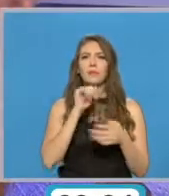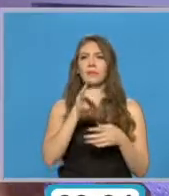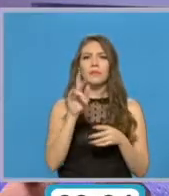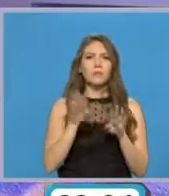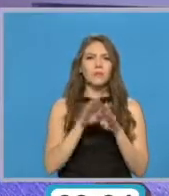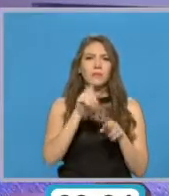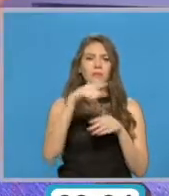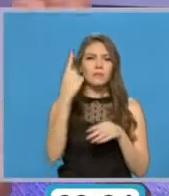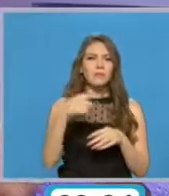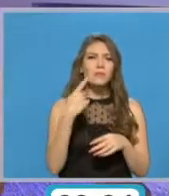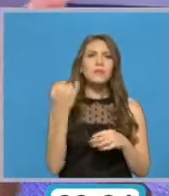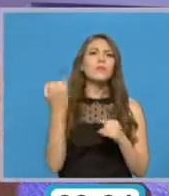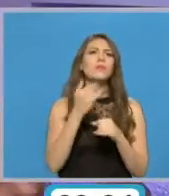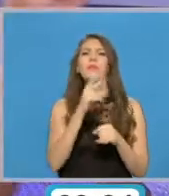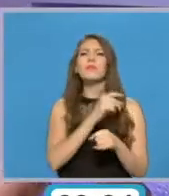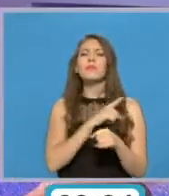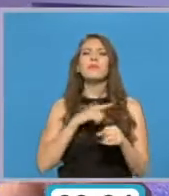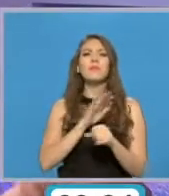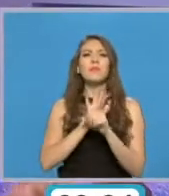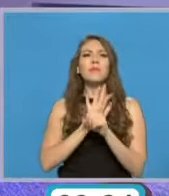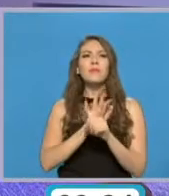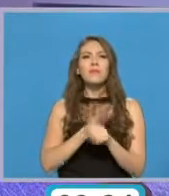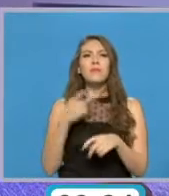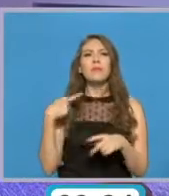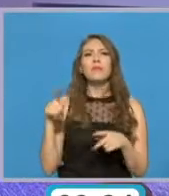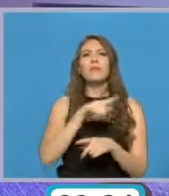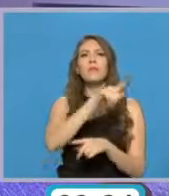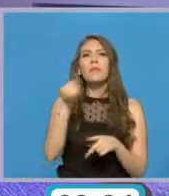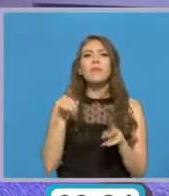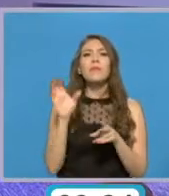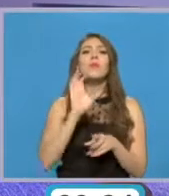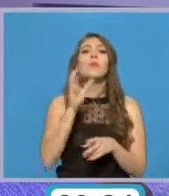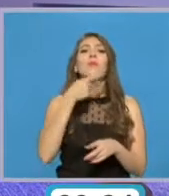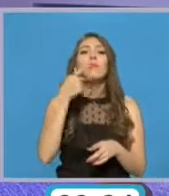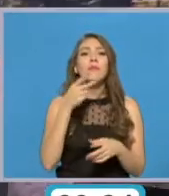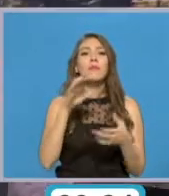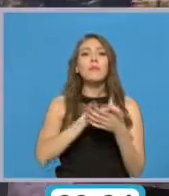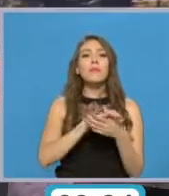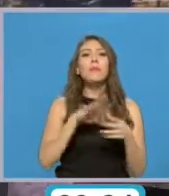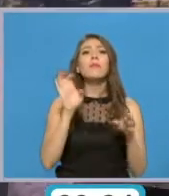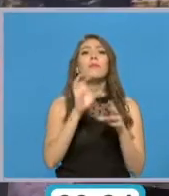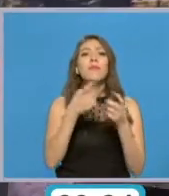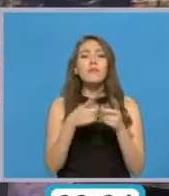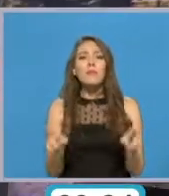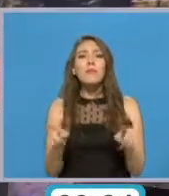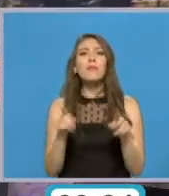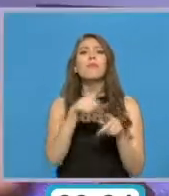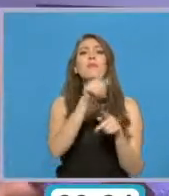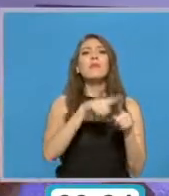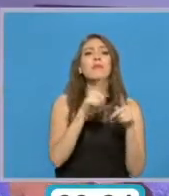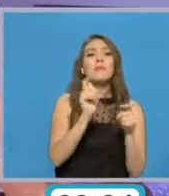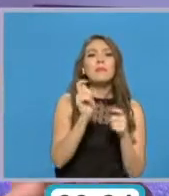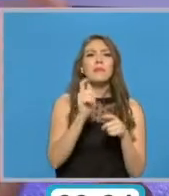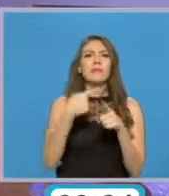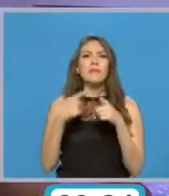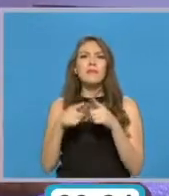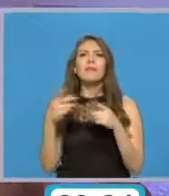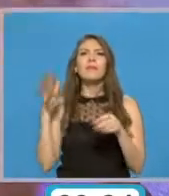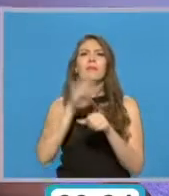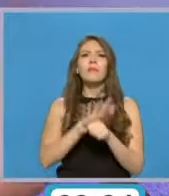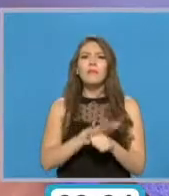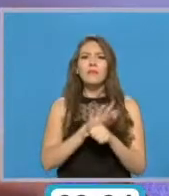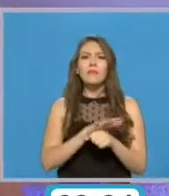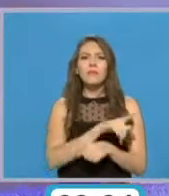que esa presión social también de ¿cuándo te casas? ¿Cuándo tienes un hijo? ¿Cuándo te divorcias? ¿Con quién andas? O sea, es como una presión social. Claro. En